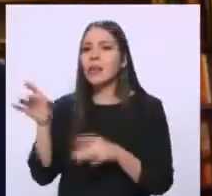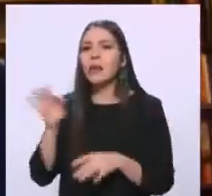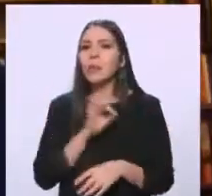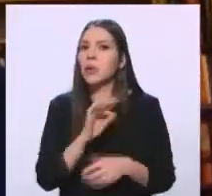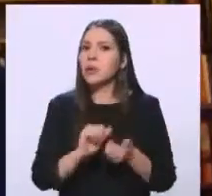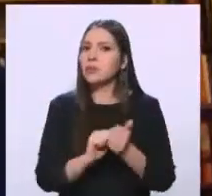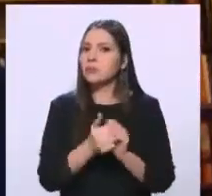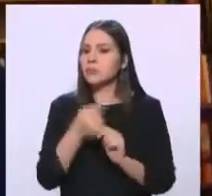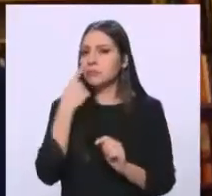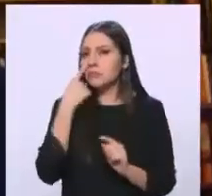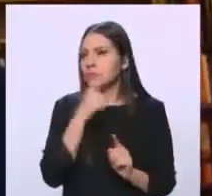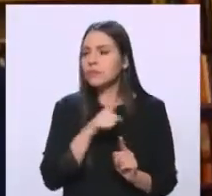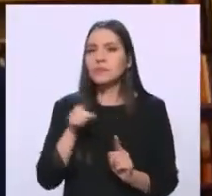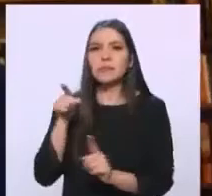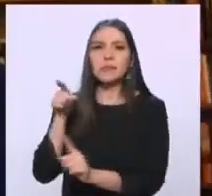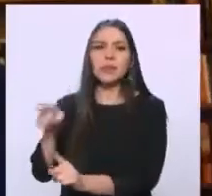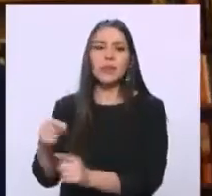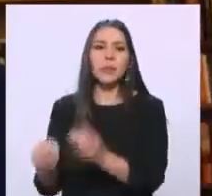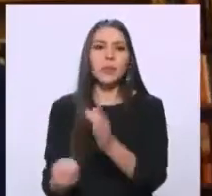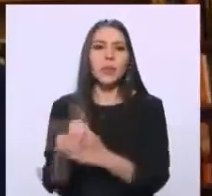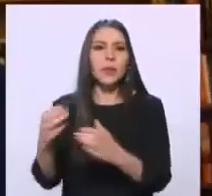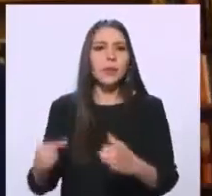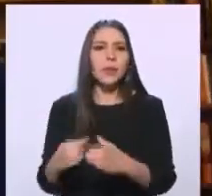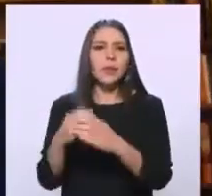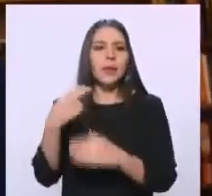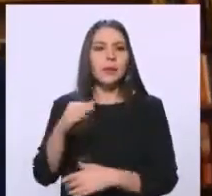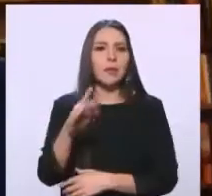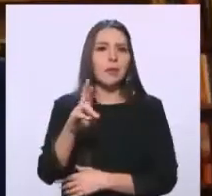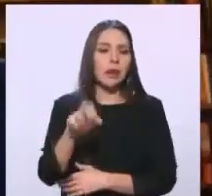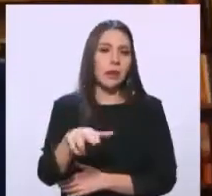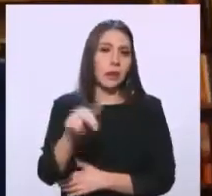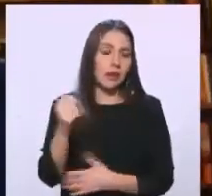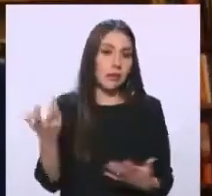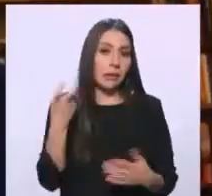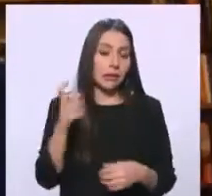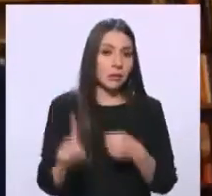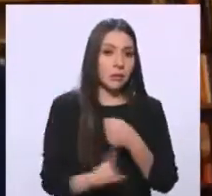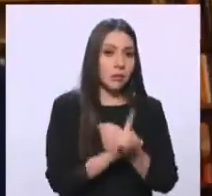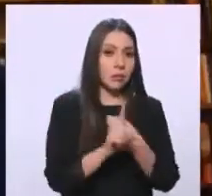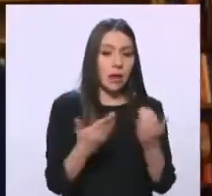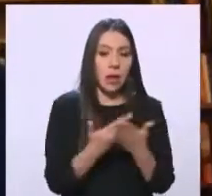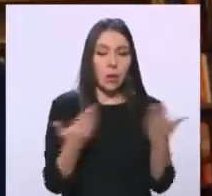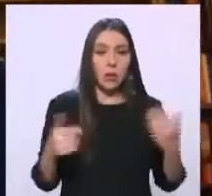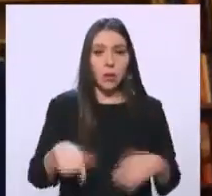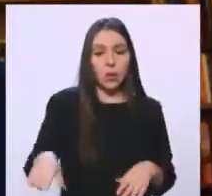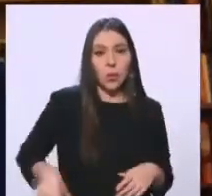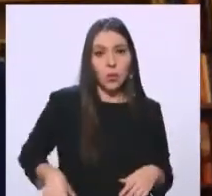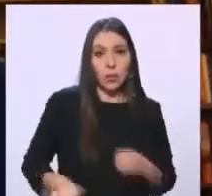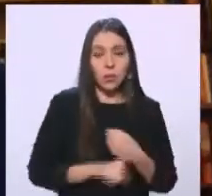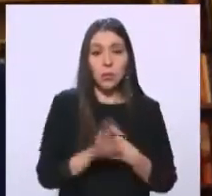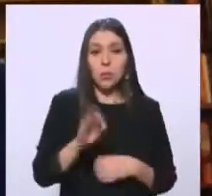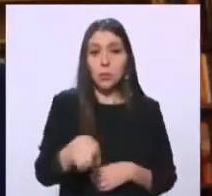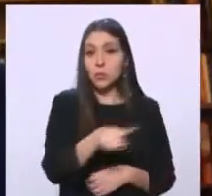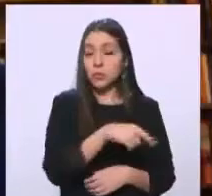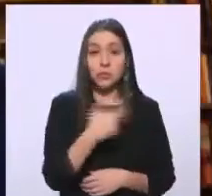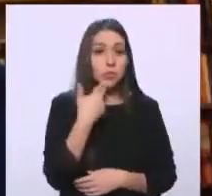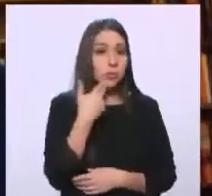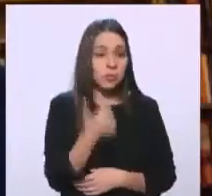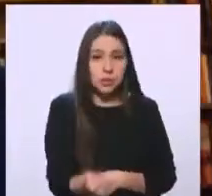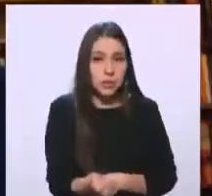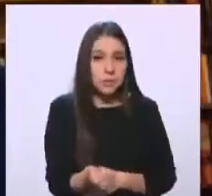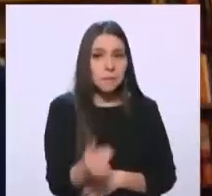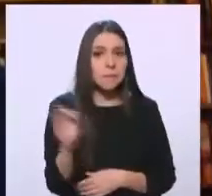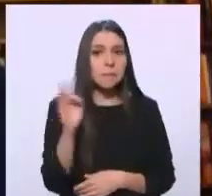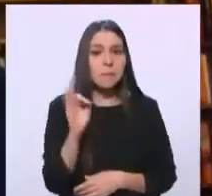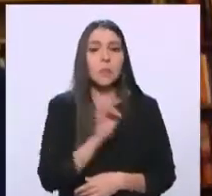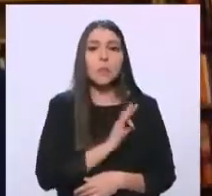gran responsabilidad que tiene en ese sentido el actual gobierno, porque si esto no funciona, pues lo que podría seguir sería un proyecto